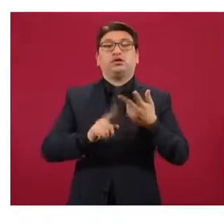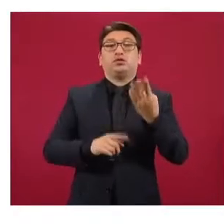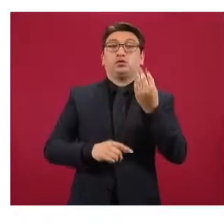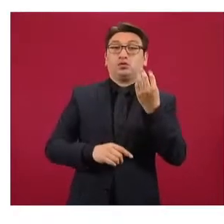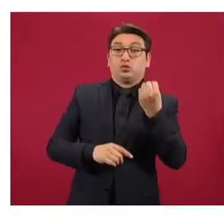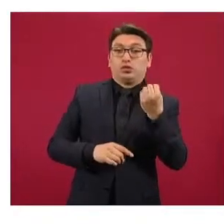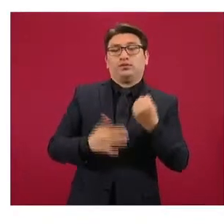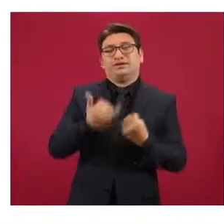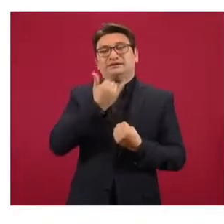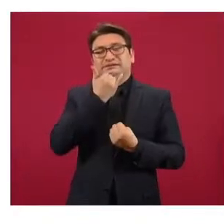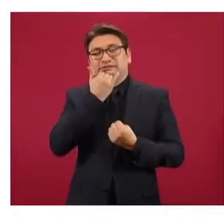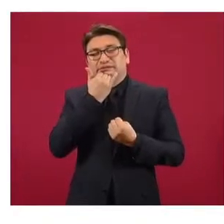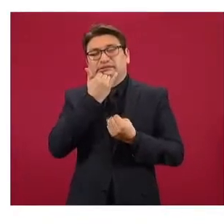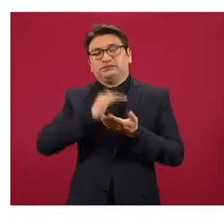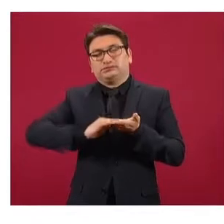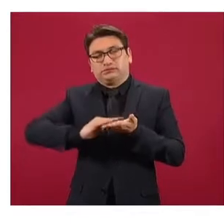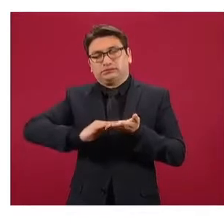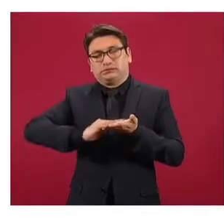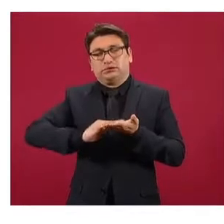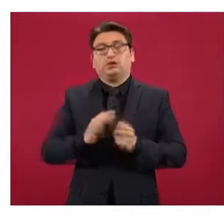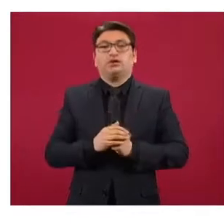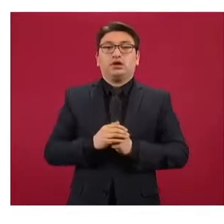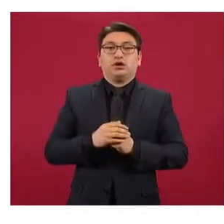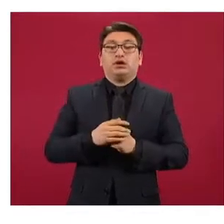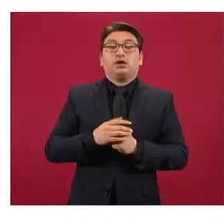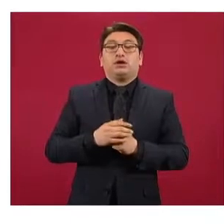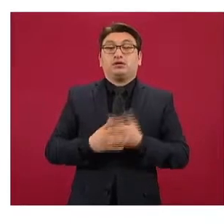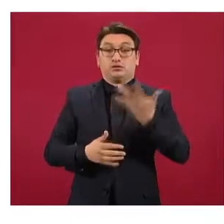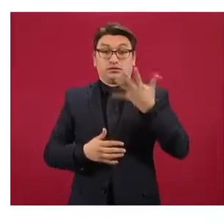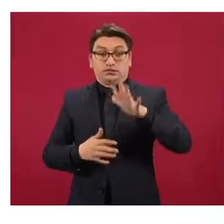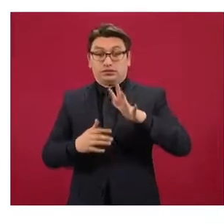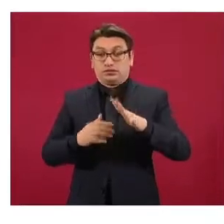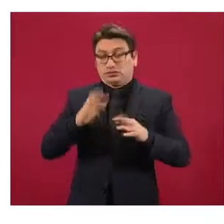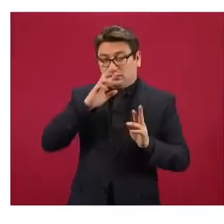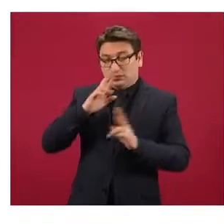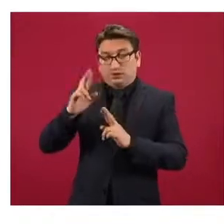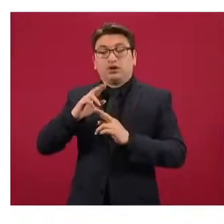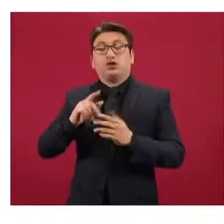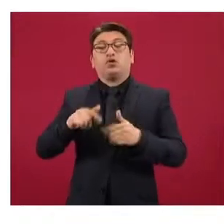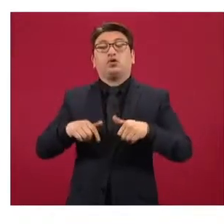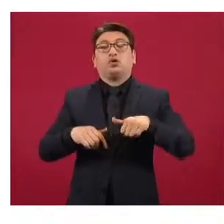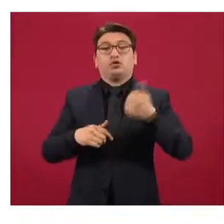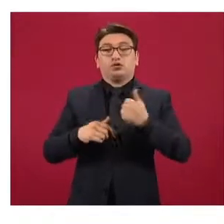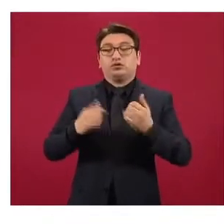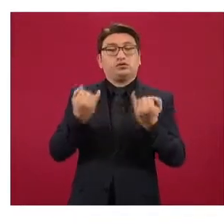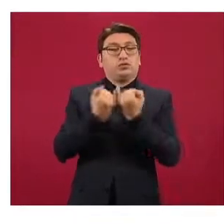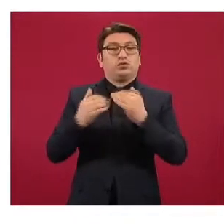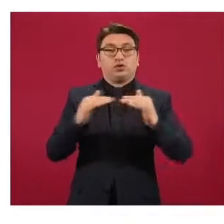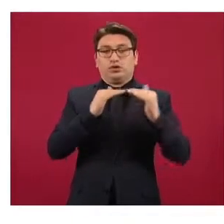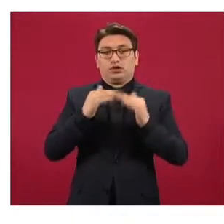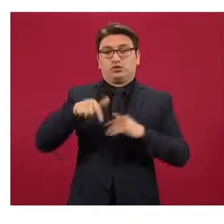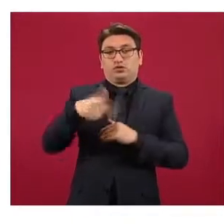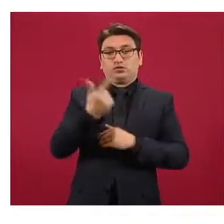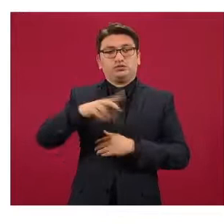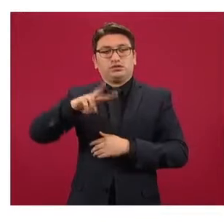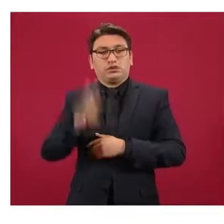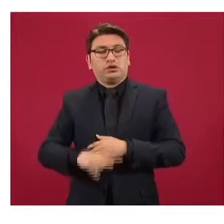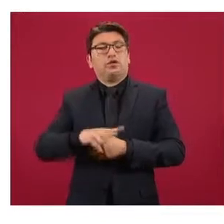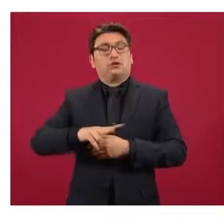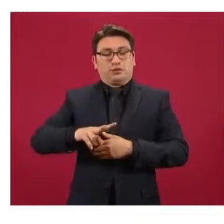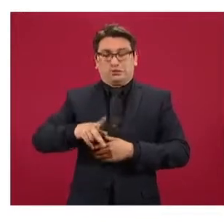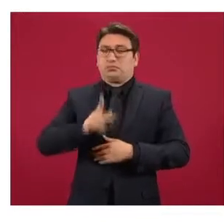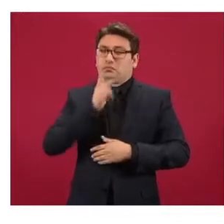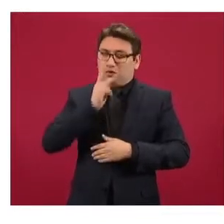del perdón, el 10 de la redención, el 11 de la igualdad, el 12 de la verdad, la palabra y la